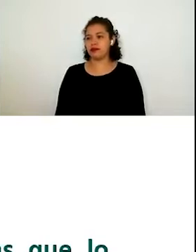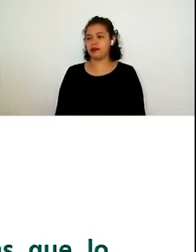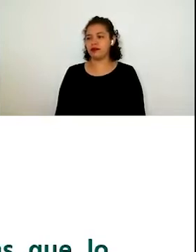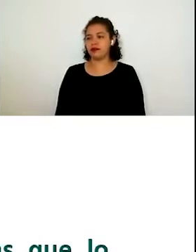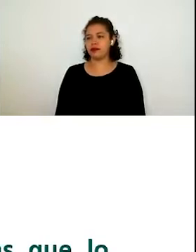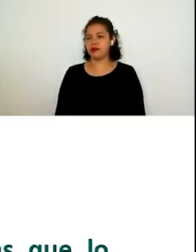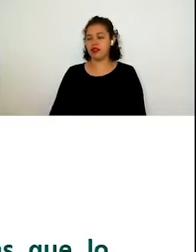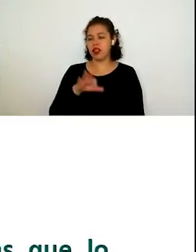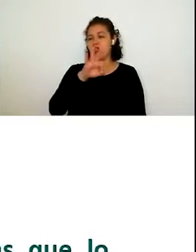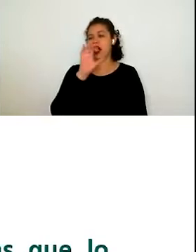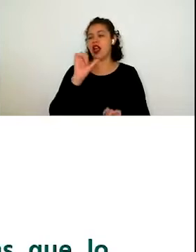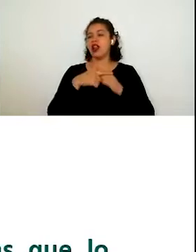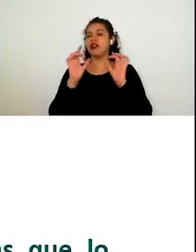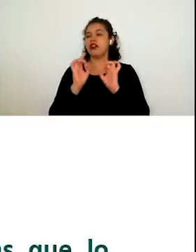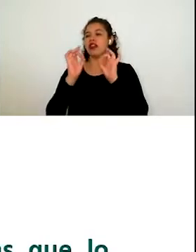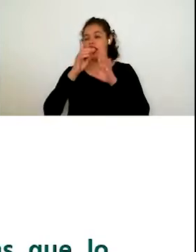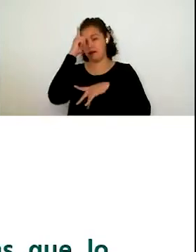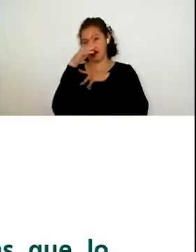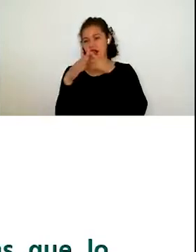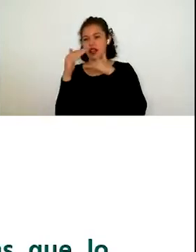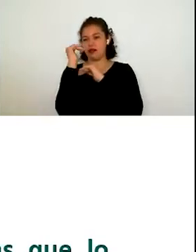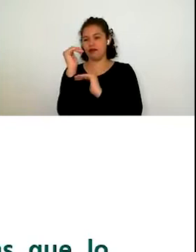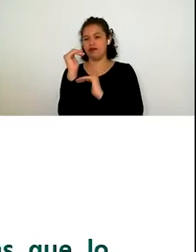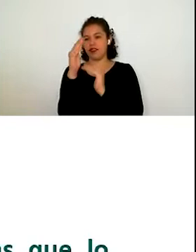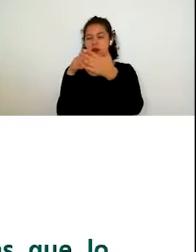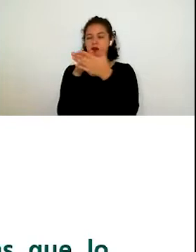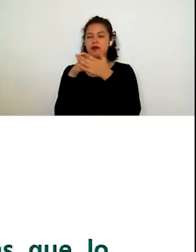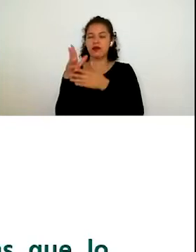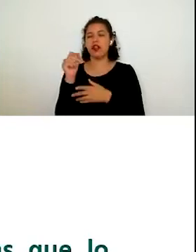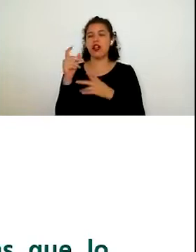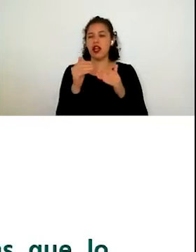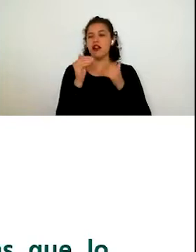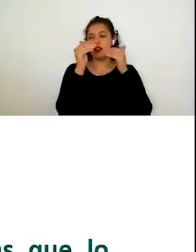que lo vamos a ver en las siguientes láminas.